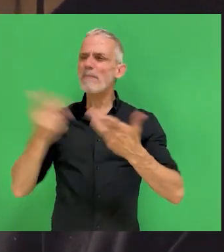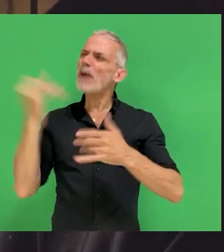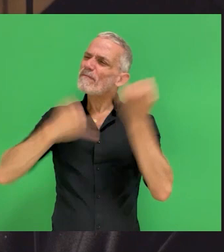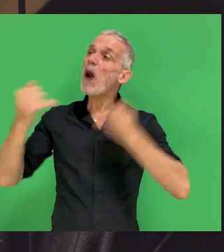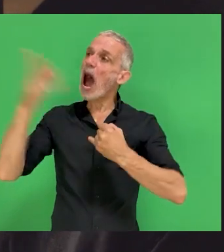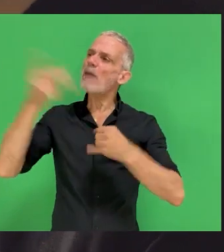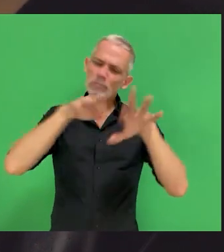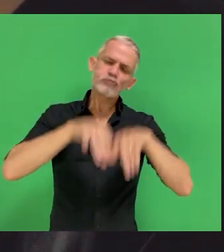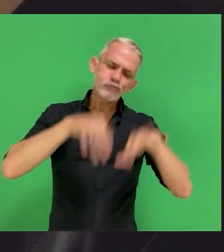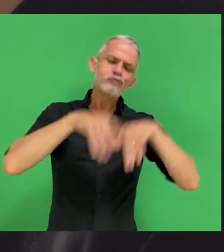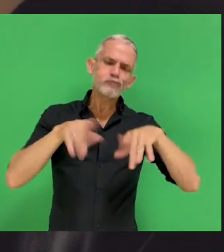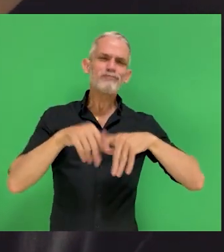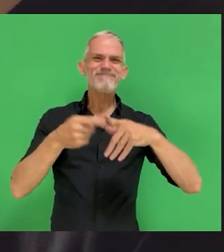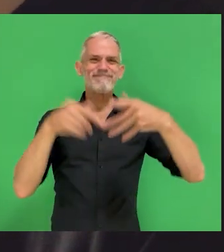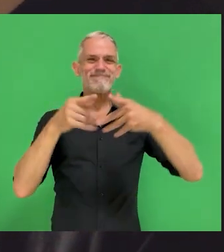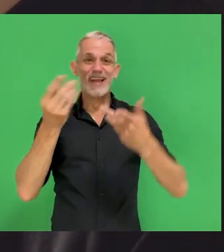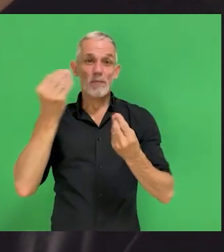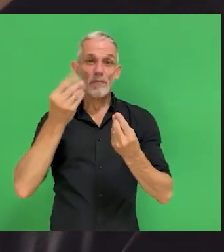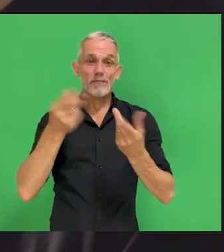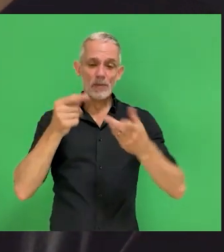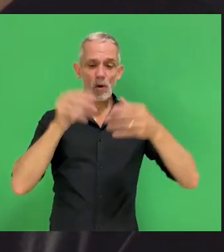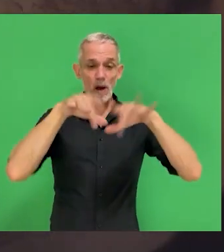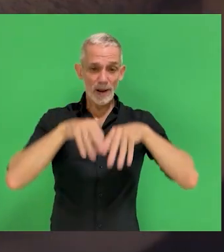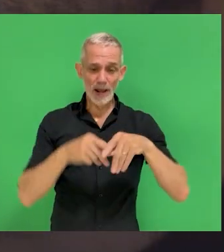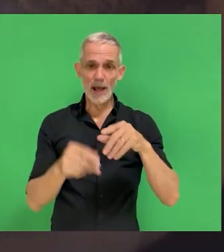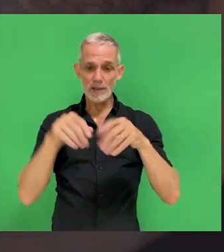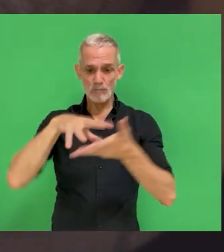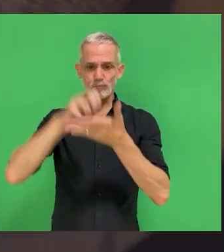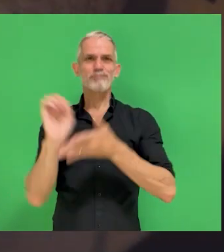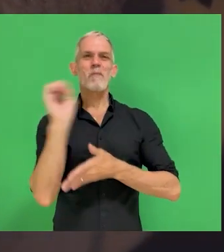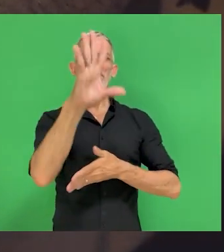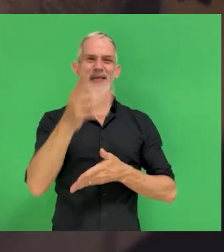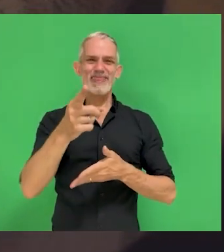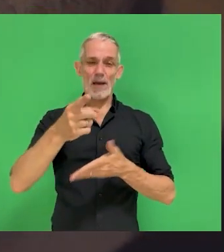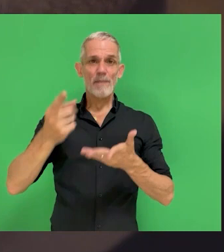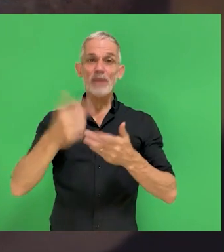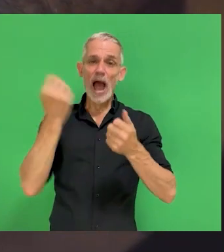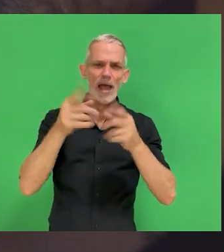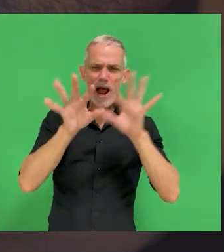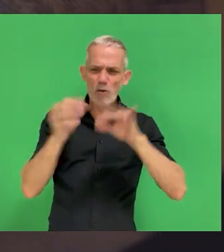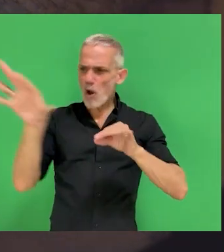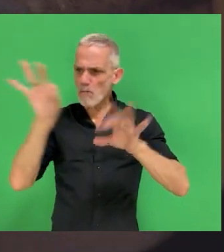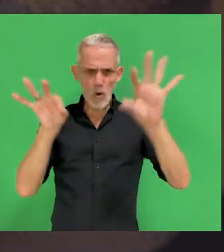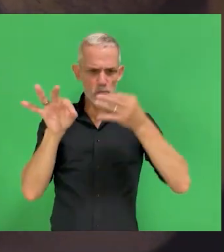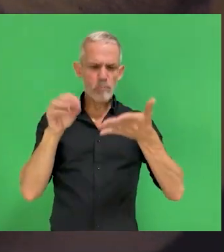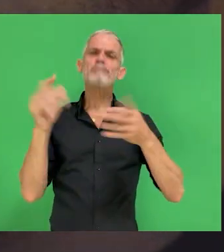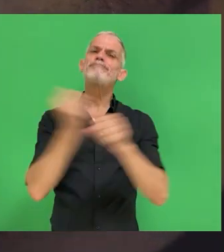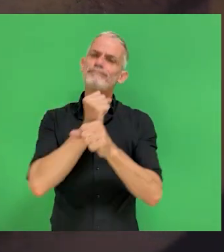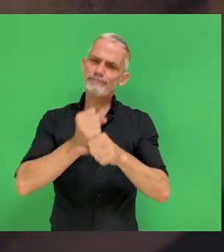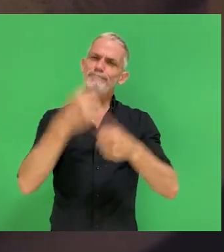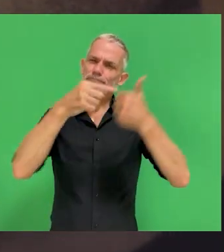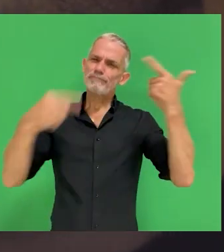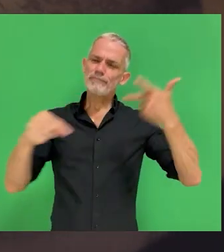data, que después eso terminaba en una especie de cable. Bueno, de esos también hay un par que claramente confirman un montón de